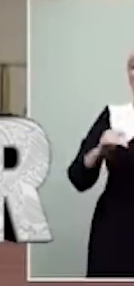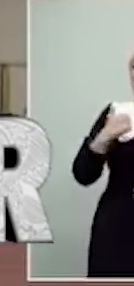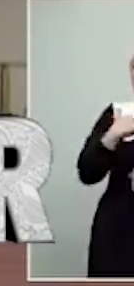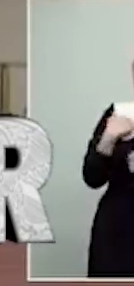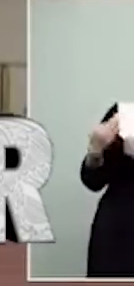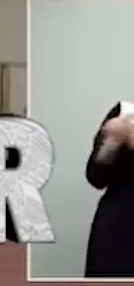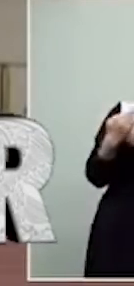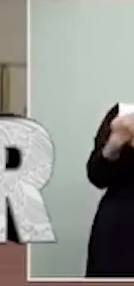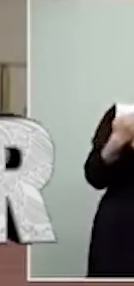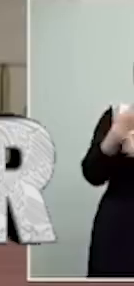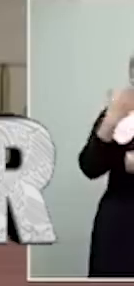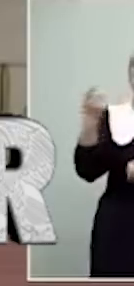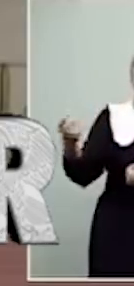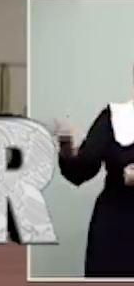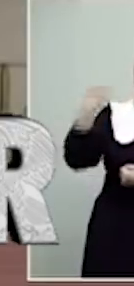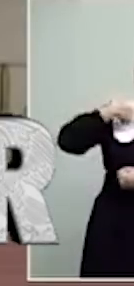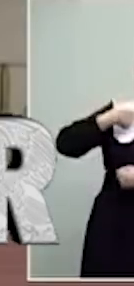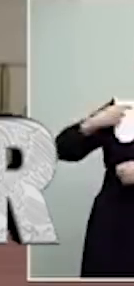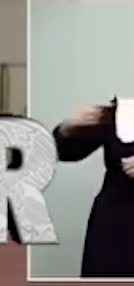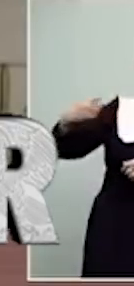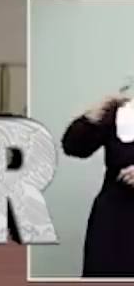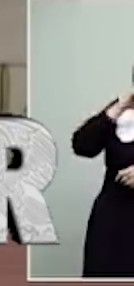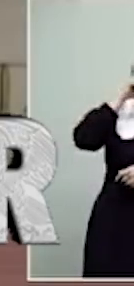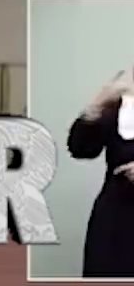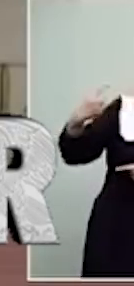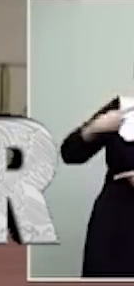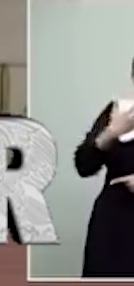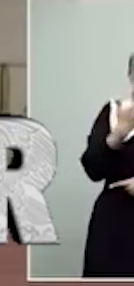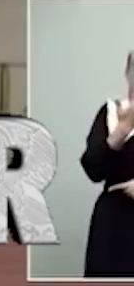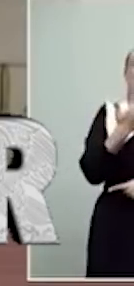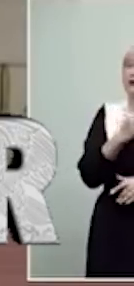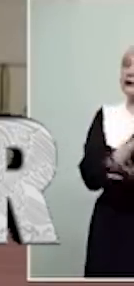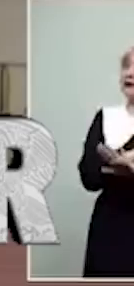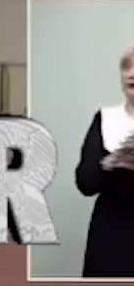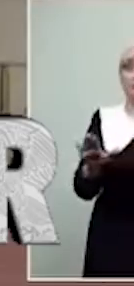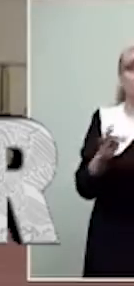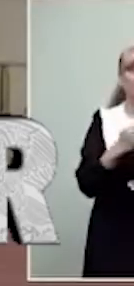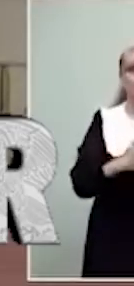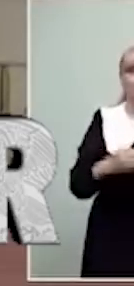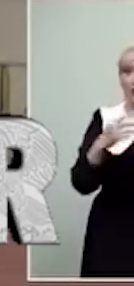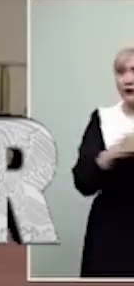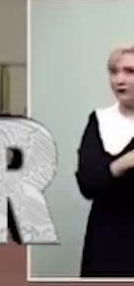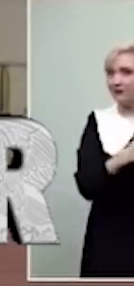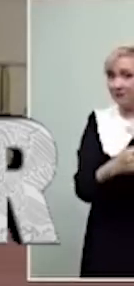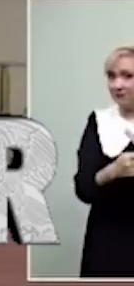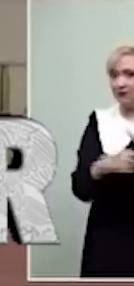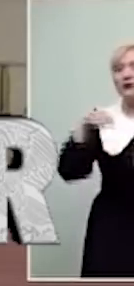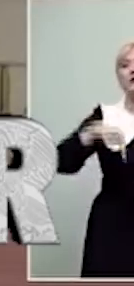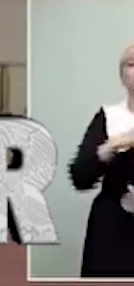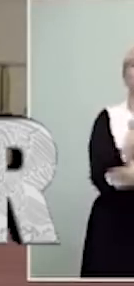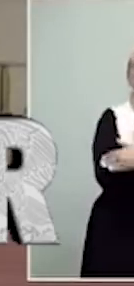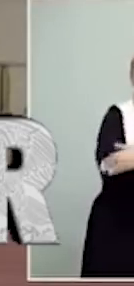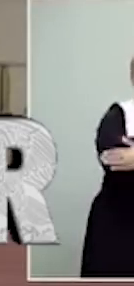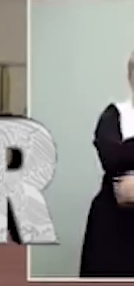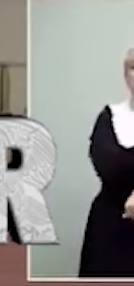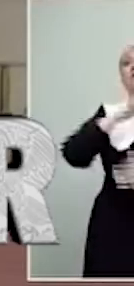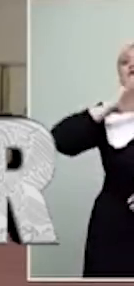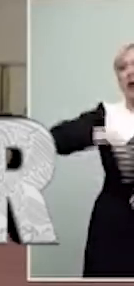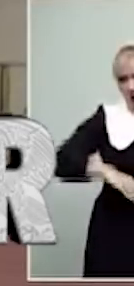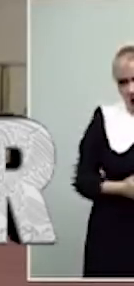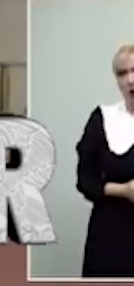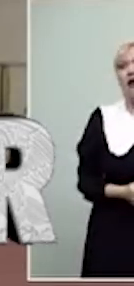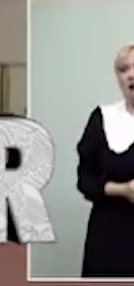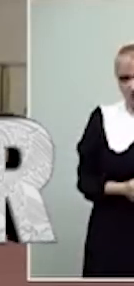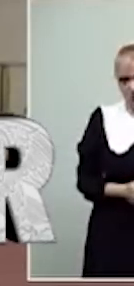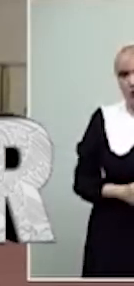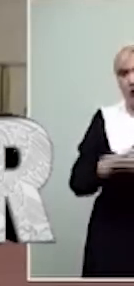INE y por supuesto les ha ordenado realizar esta consulta ciudadana, esta revocación de mandato, el día 10 de abril